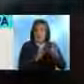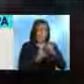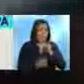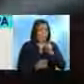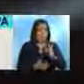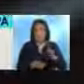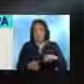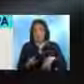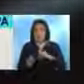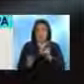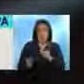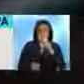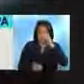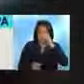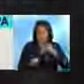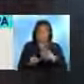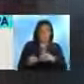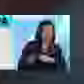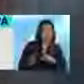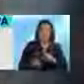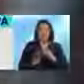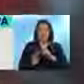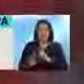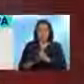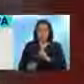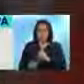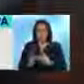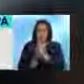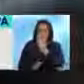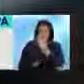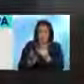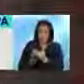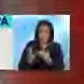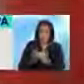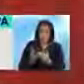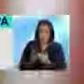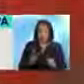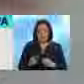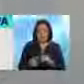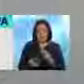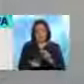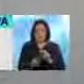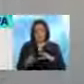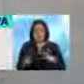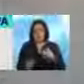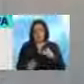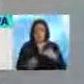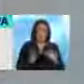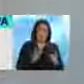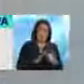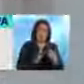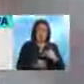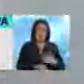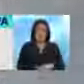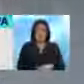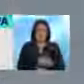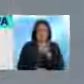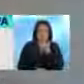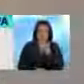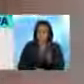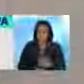por quitarse de encima a la policía, respondió que iría a su casa por sus papeles. Voy atrás a mi casa. ¿Qué ha pasado?